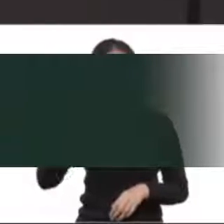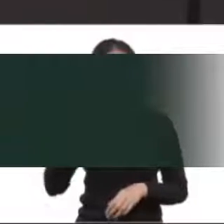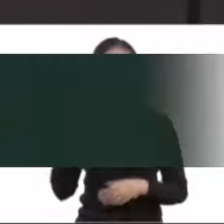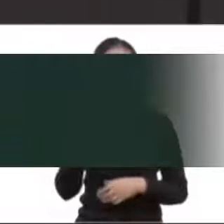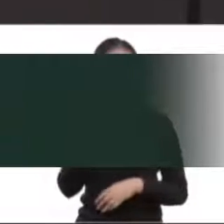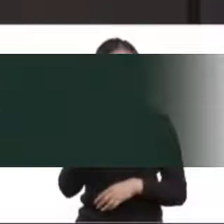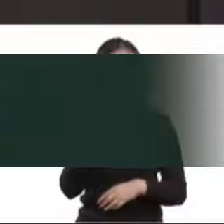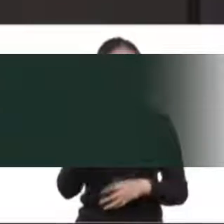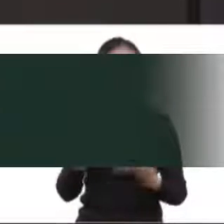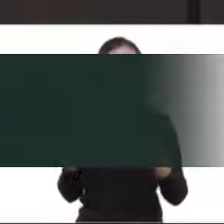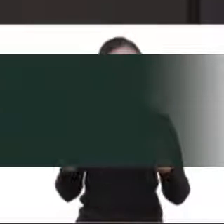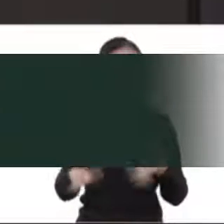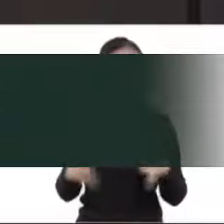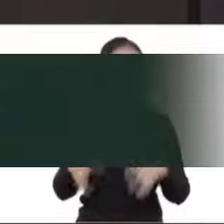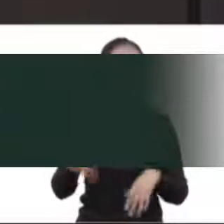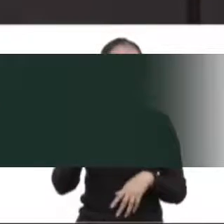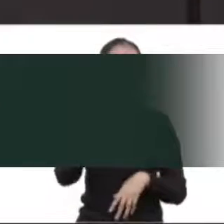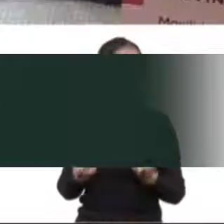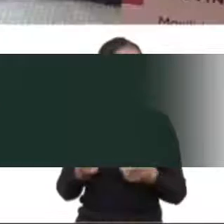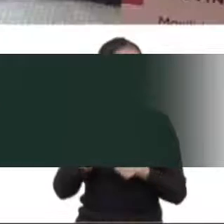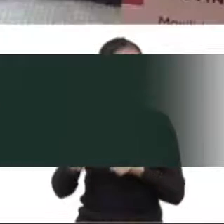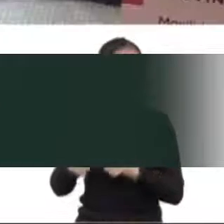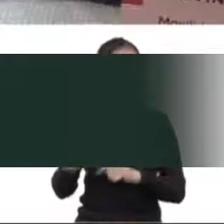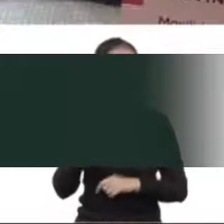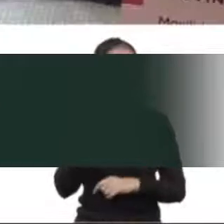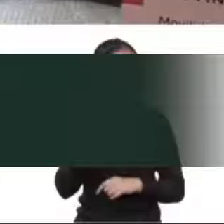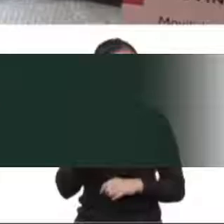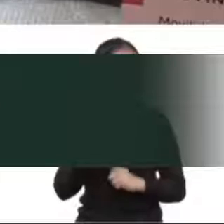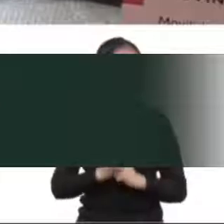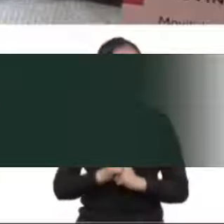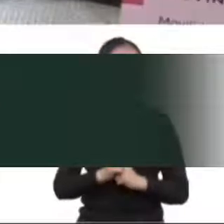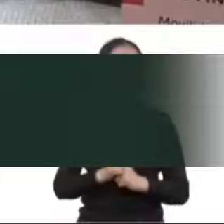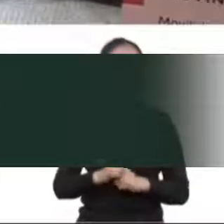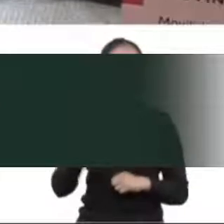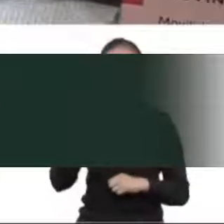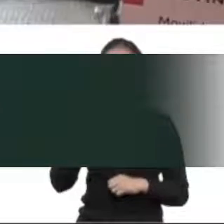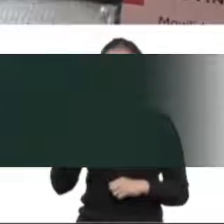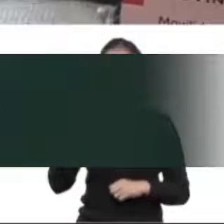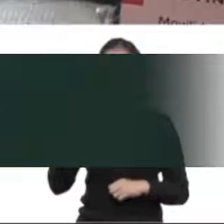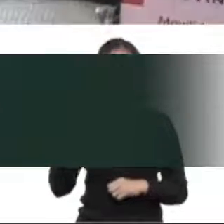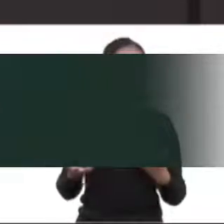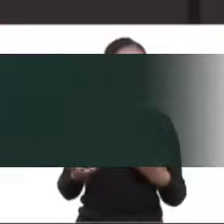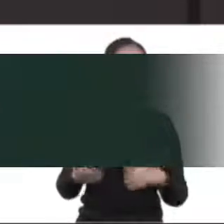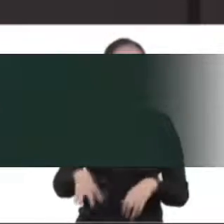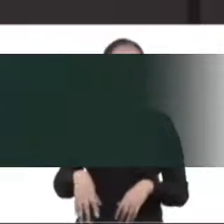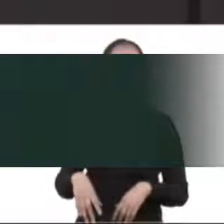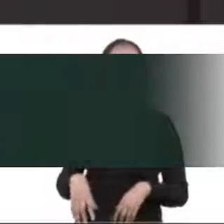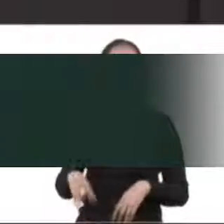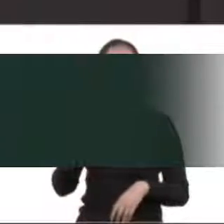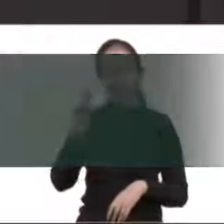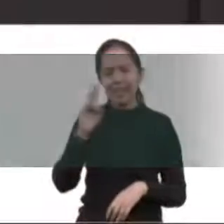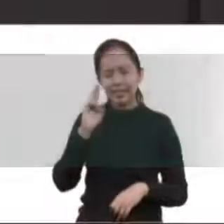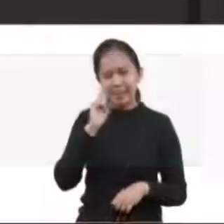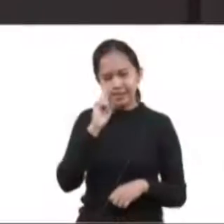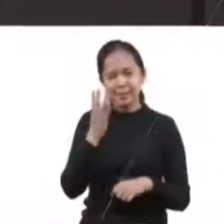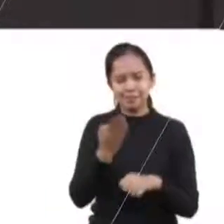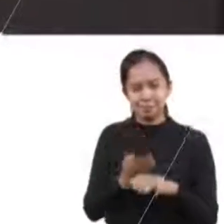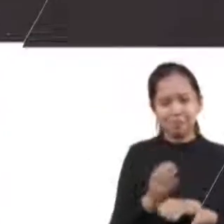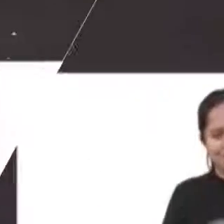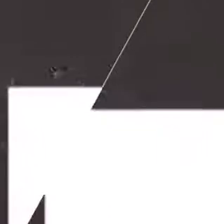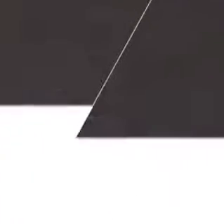Instituto de Políticas para el Transporte y el Desarrollo, ITDP México, organización impulsora del proyecto junto con Fundación